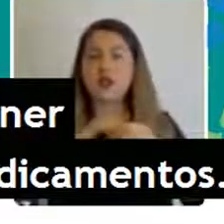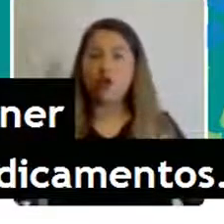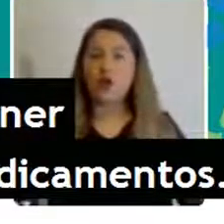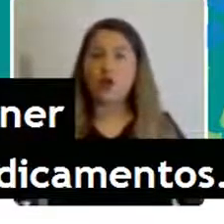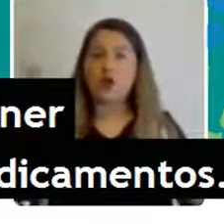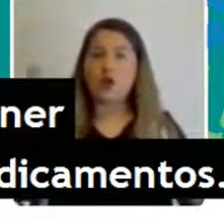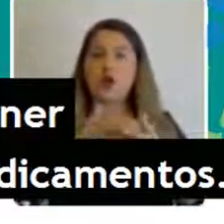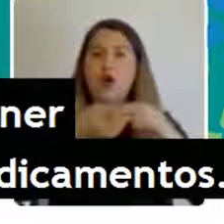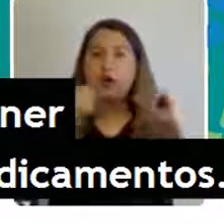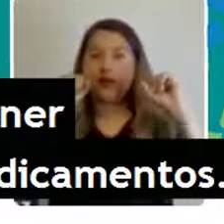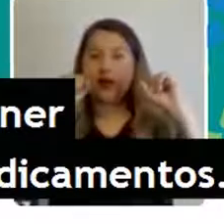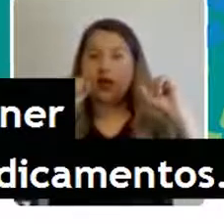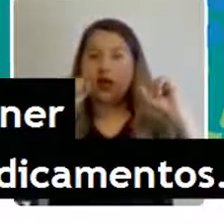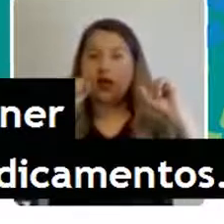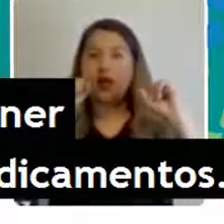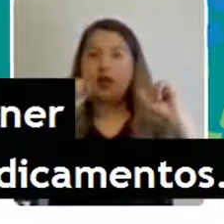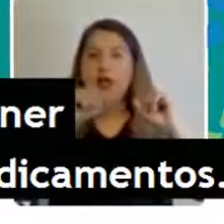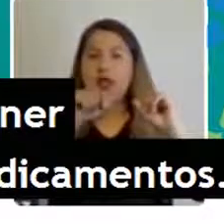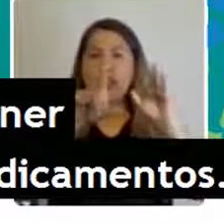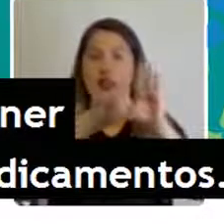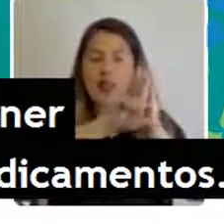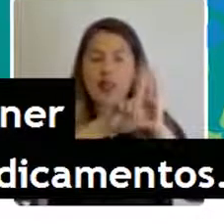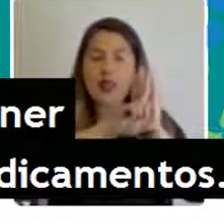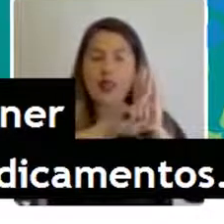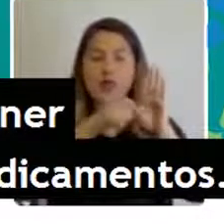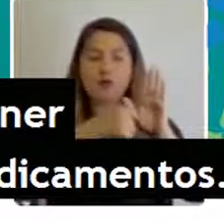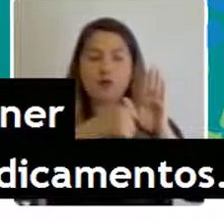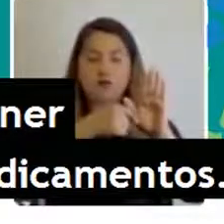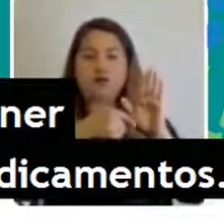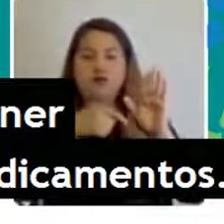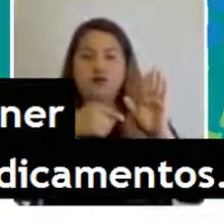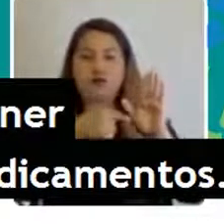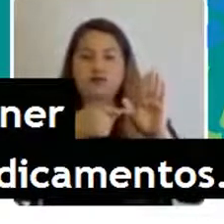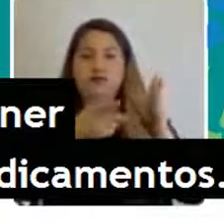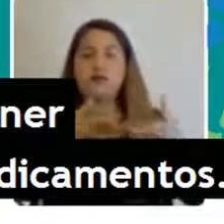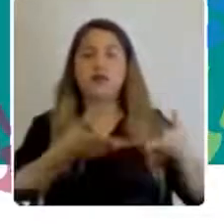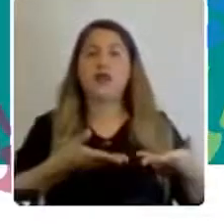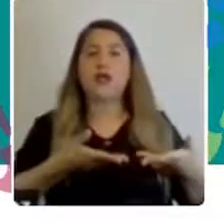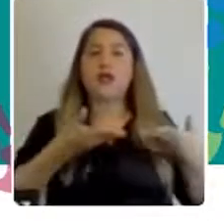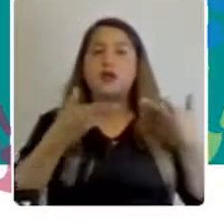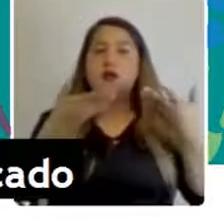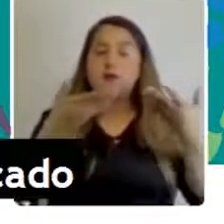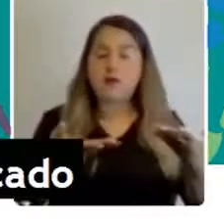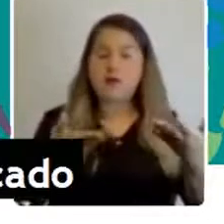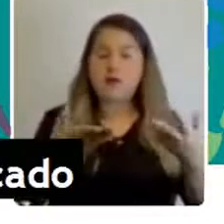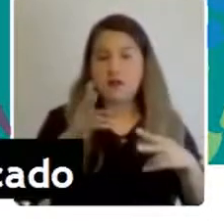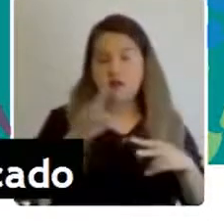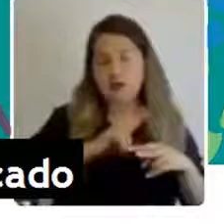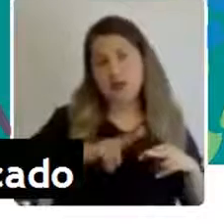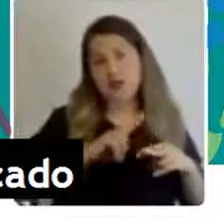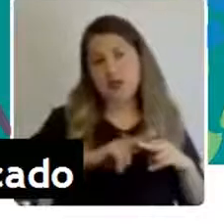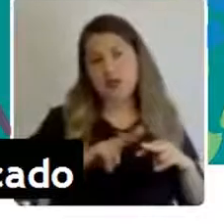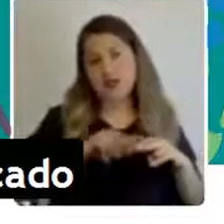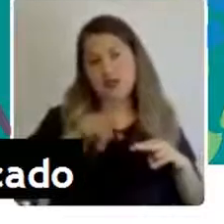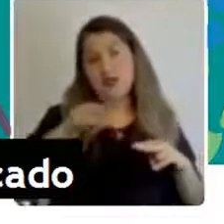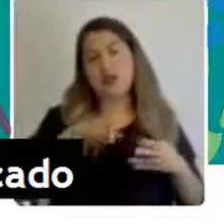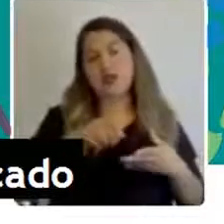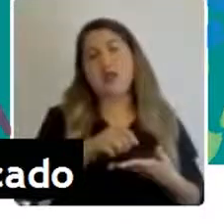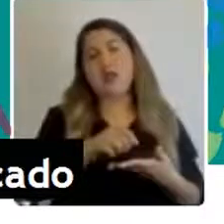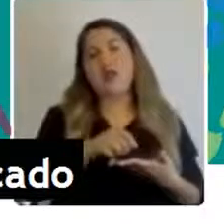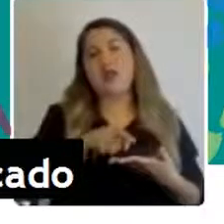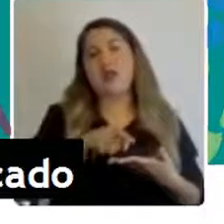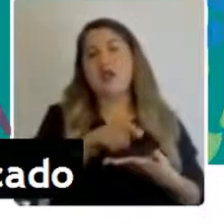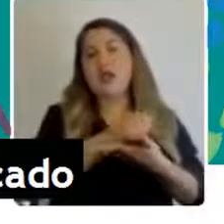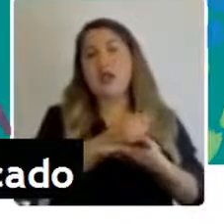legislación que implementaba estos medicamentos. Y esta ley proveía